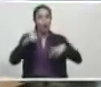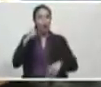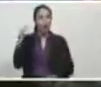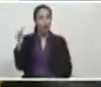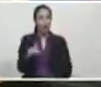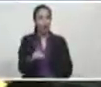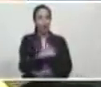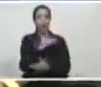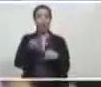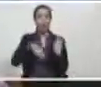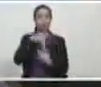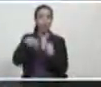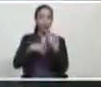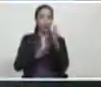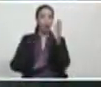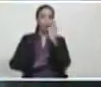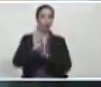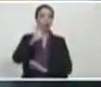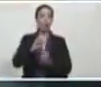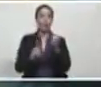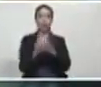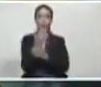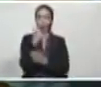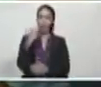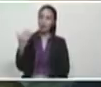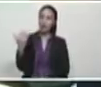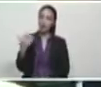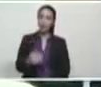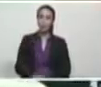de la revolución bolivariana.